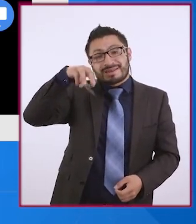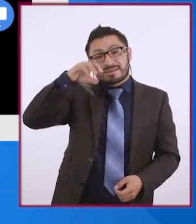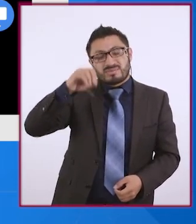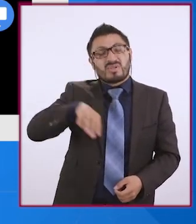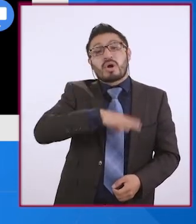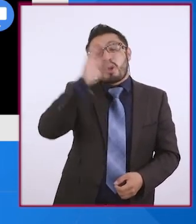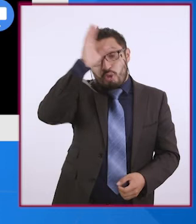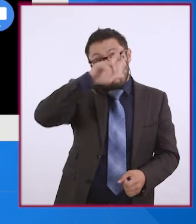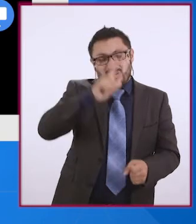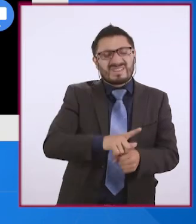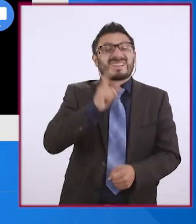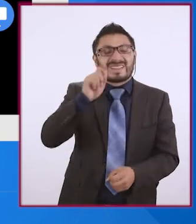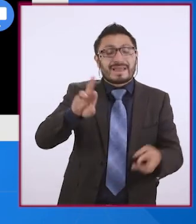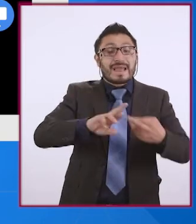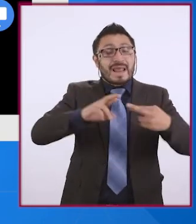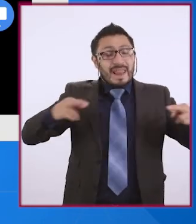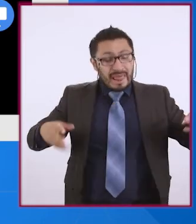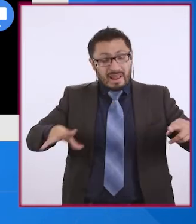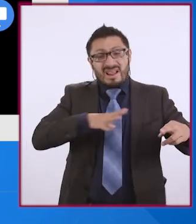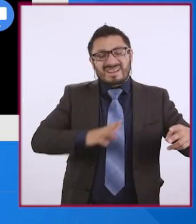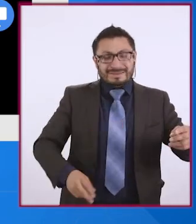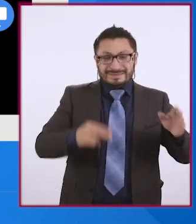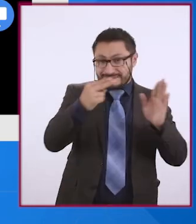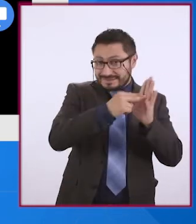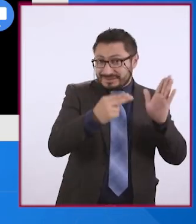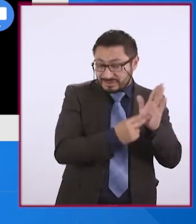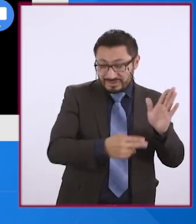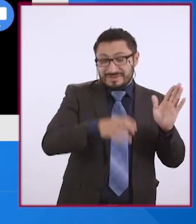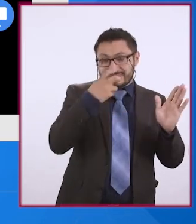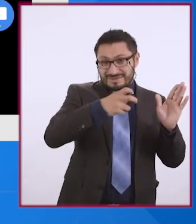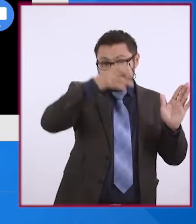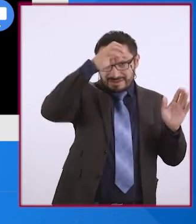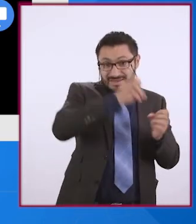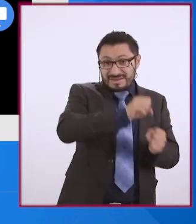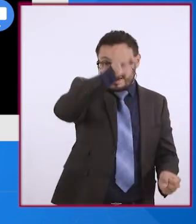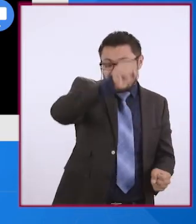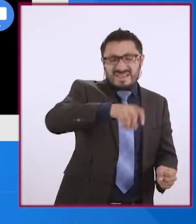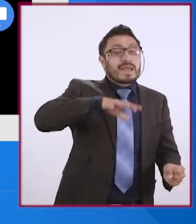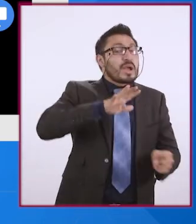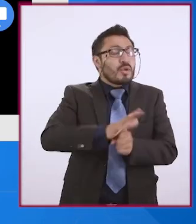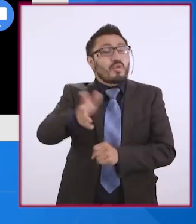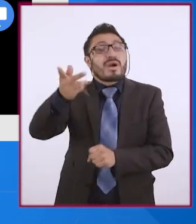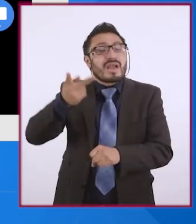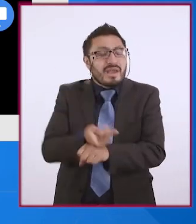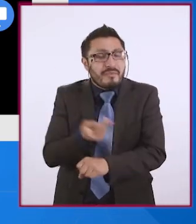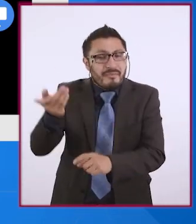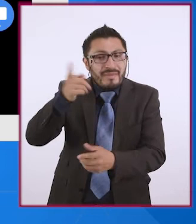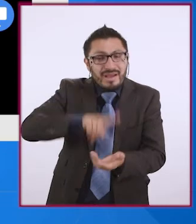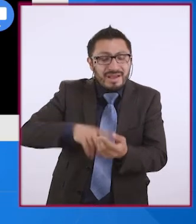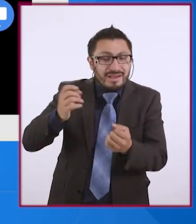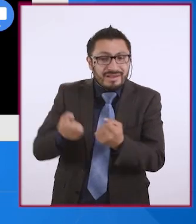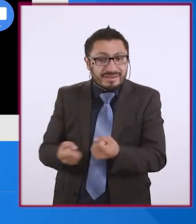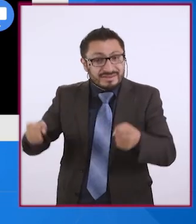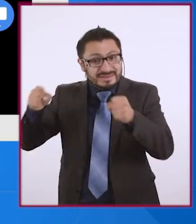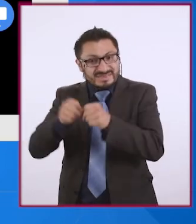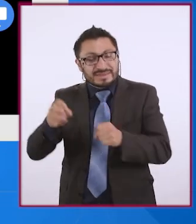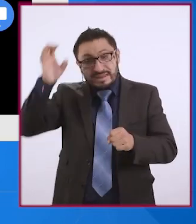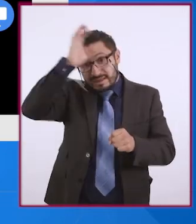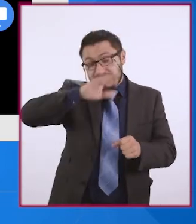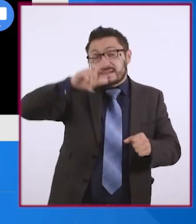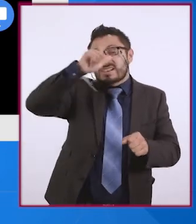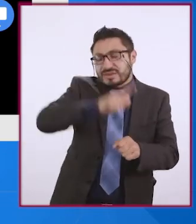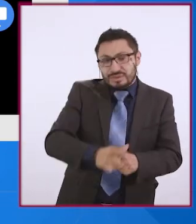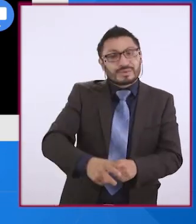da entre esa norma que conocemos como Constitución y lo que pasa en la sociedad. La cultura